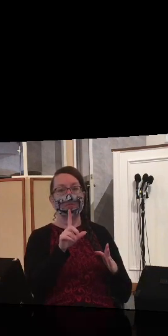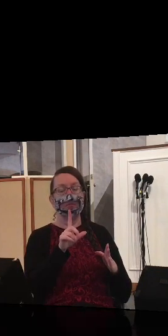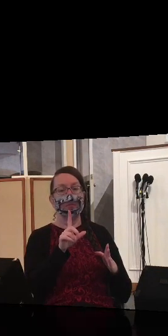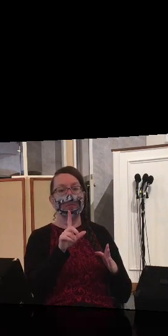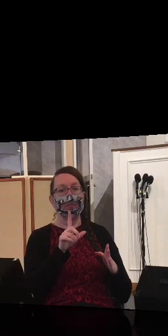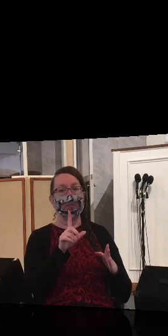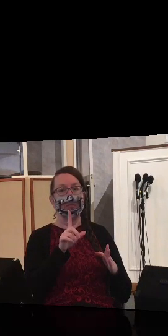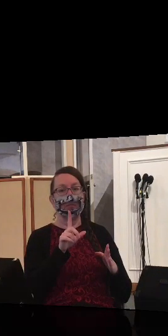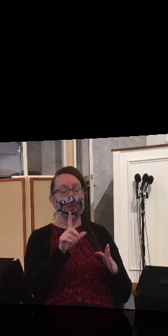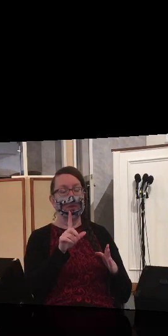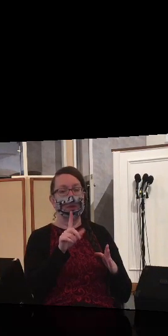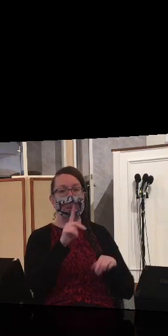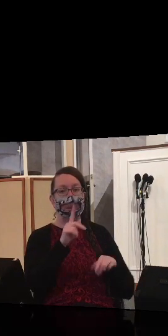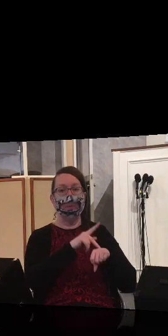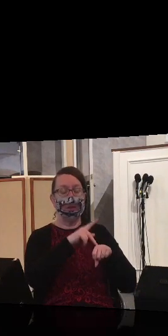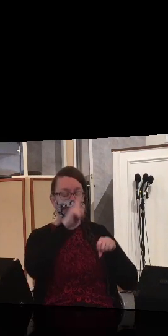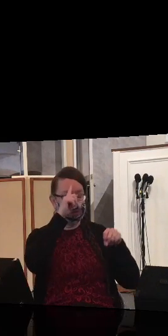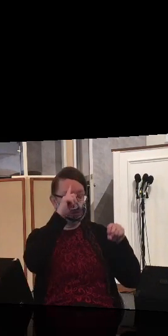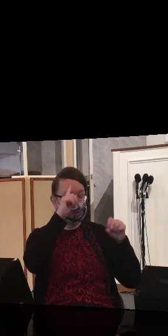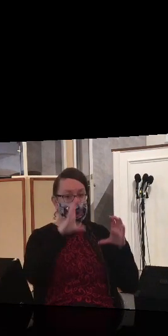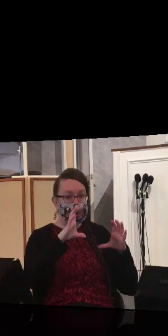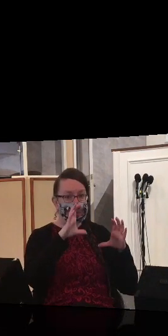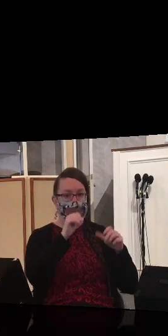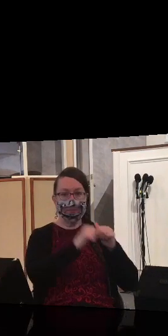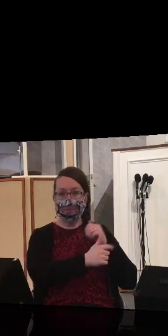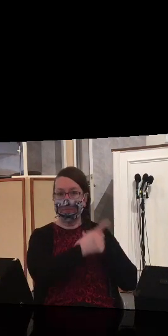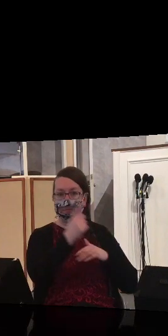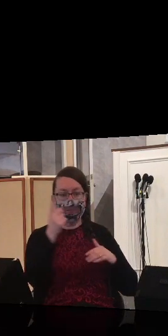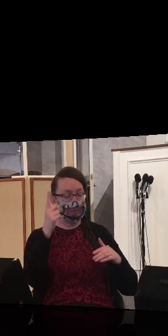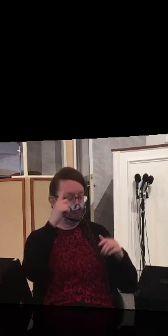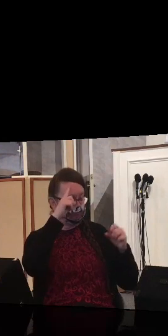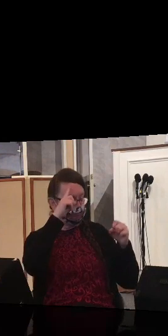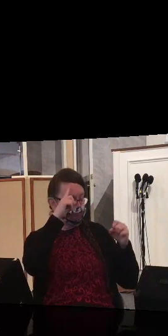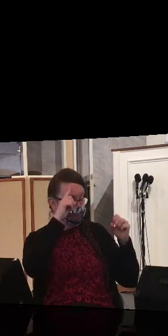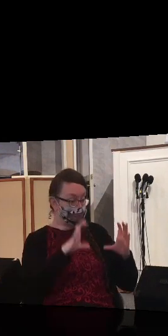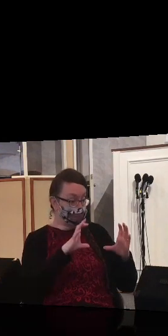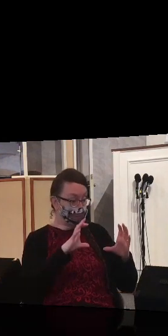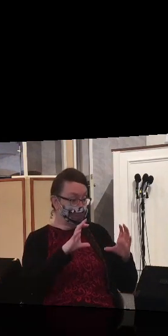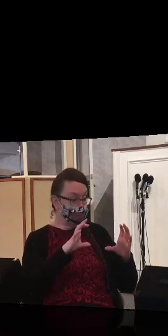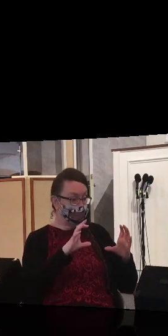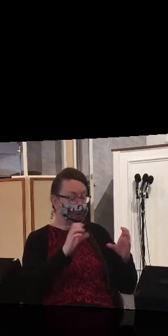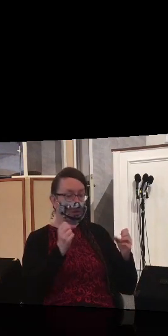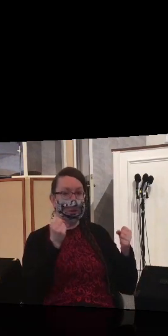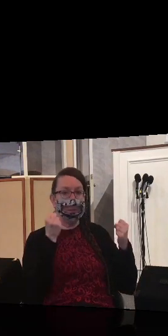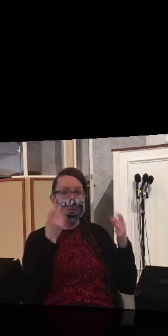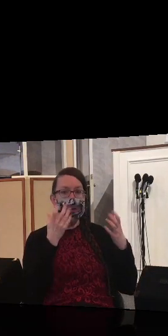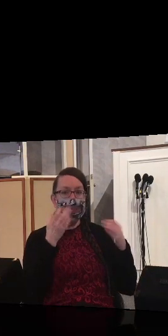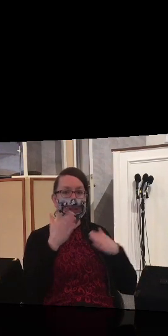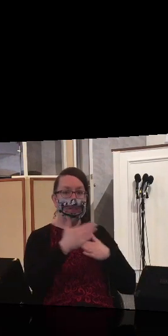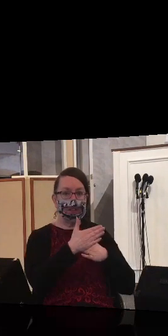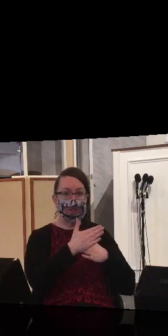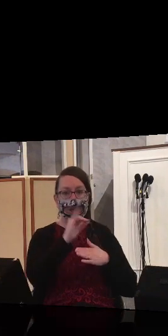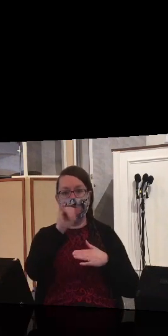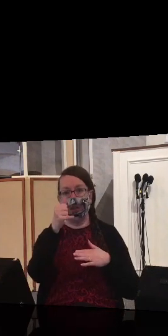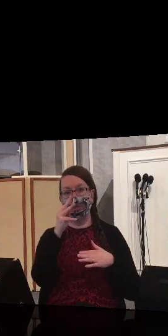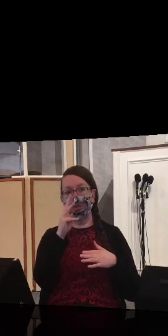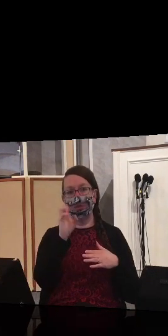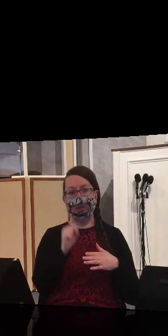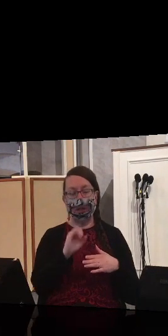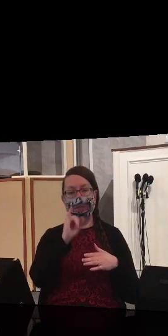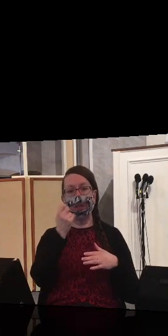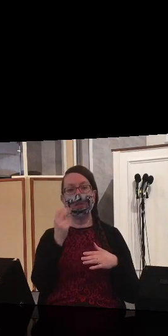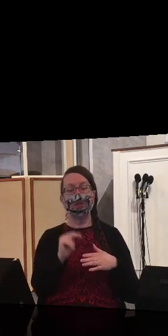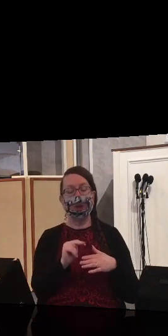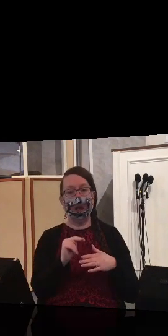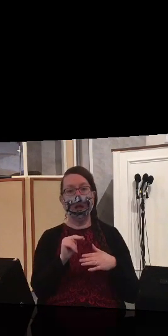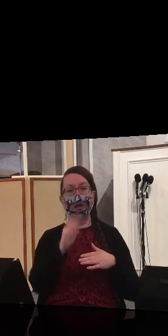Porque él se sorprendió y todos los que estaban con él en la presa de los peces que habían tomado. Y así fue también que Santiago